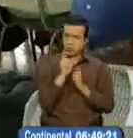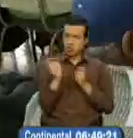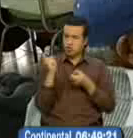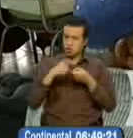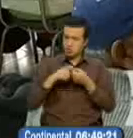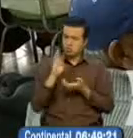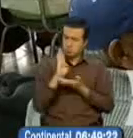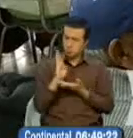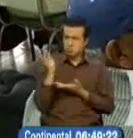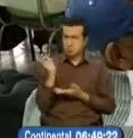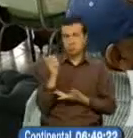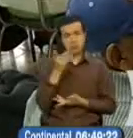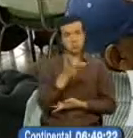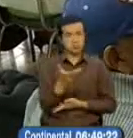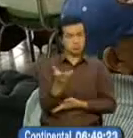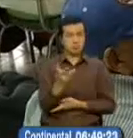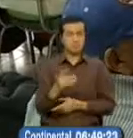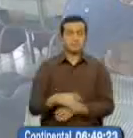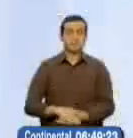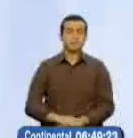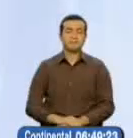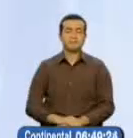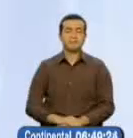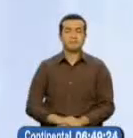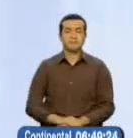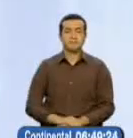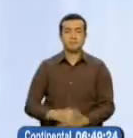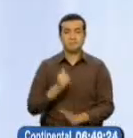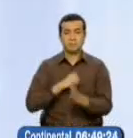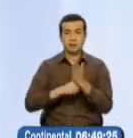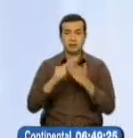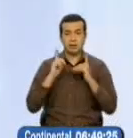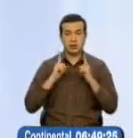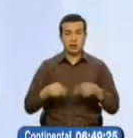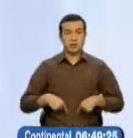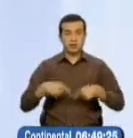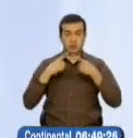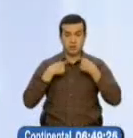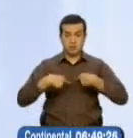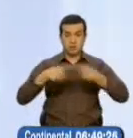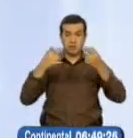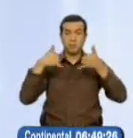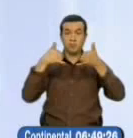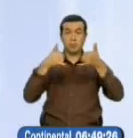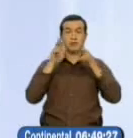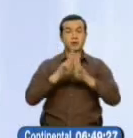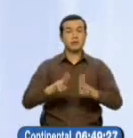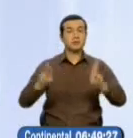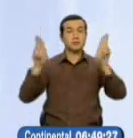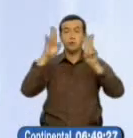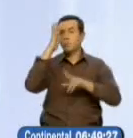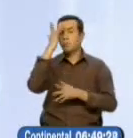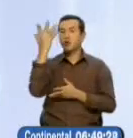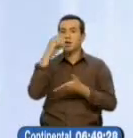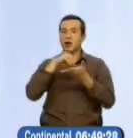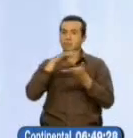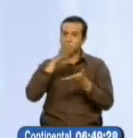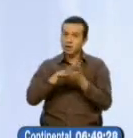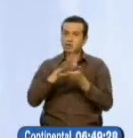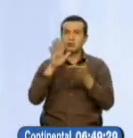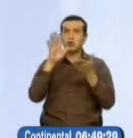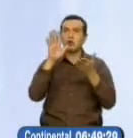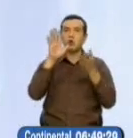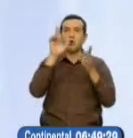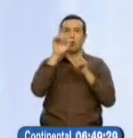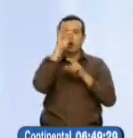asegurados. Javier Ceballos, Ecuador TV. Y el Ministerio de Salud resaltó el premio que recibió de Naciones Unidas por la implementación de la Red